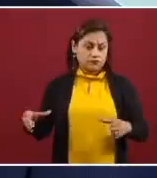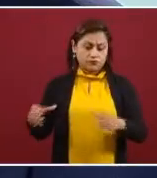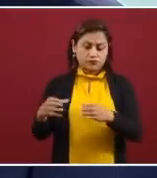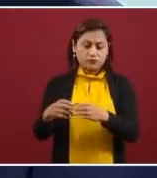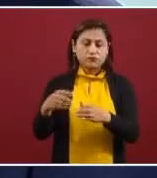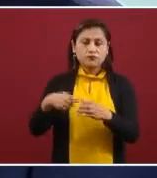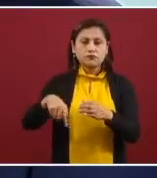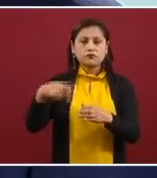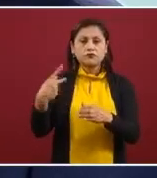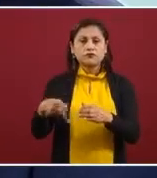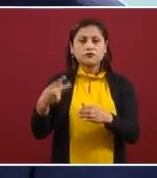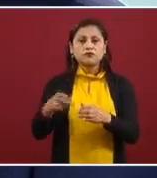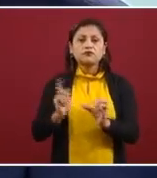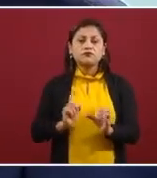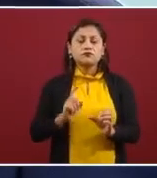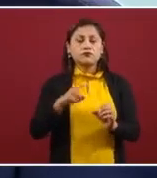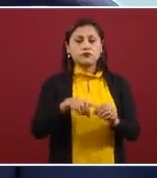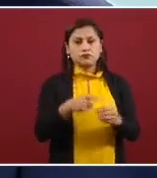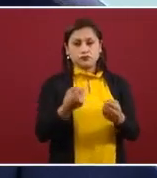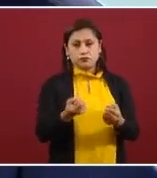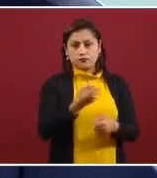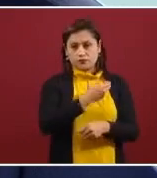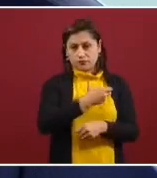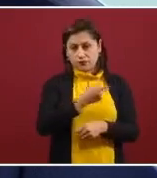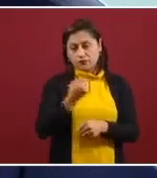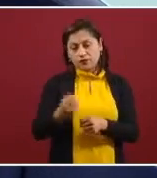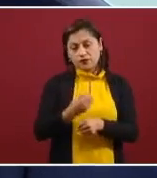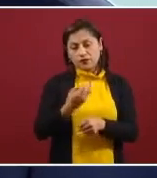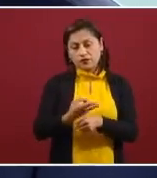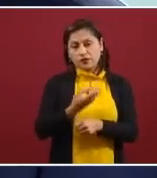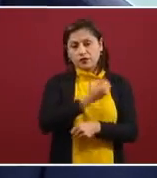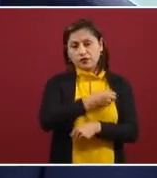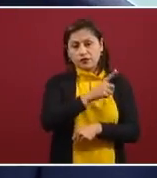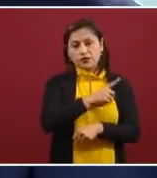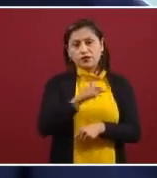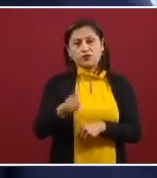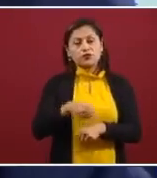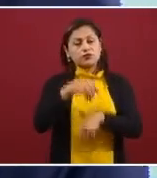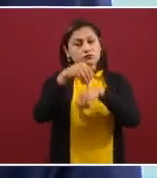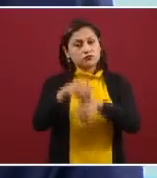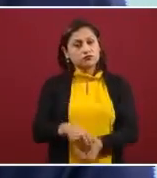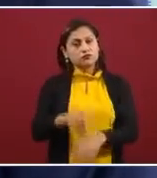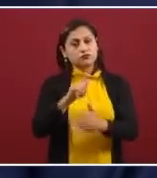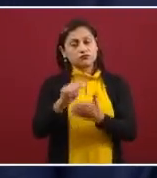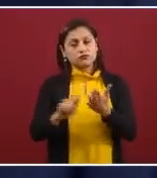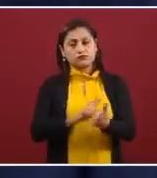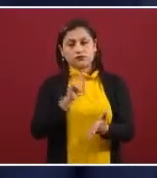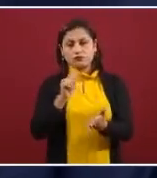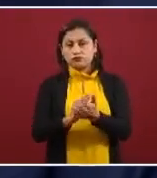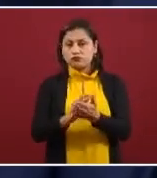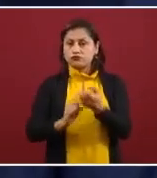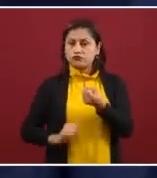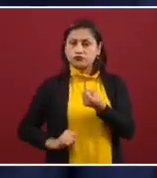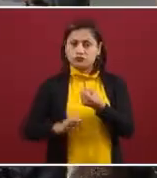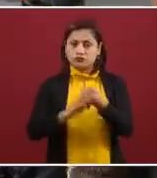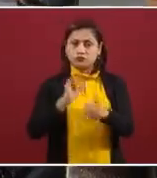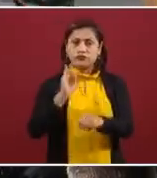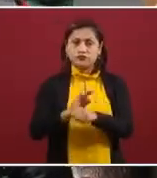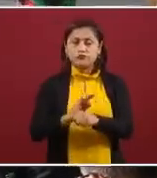en la Secretaría de Salud y refrendado por ley. Tendrá entre sus